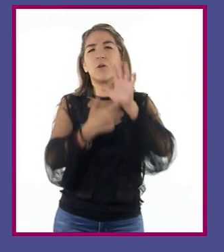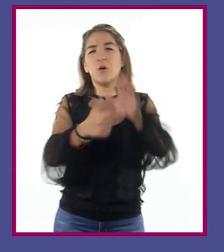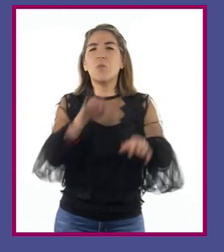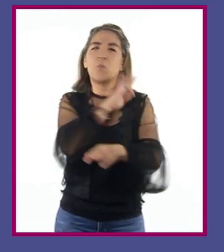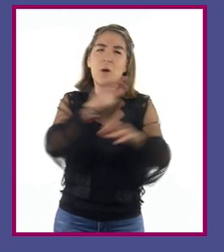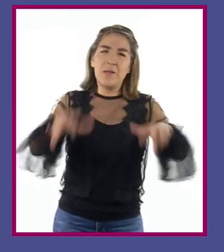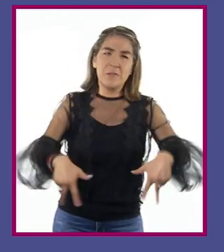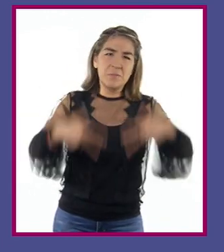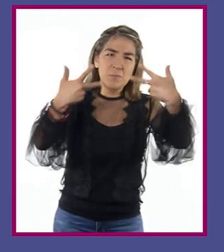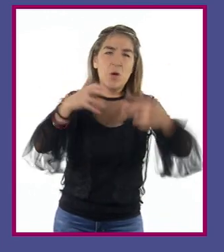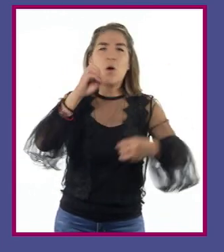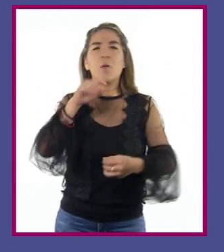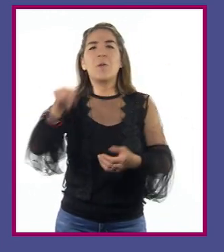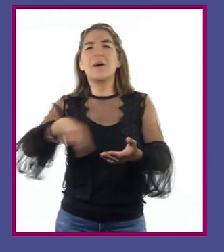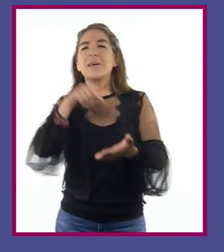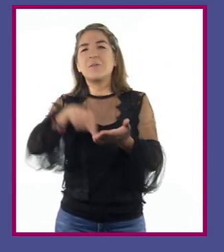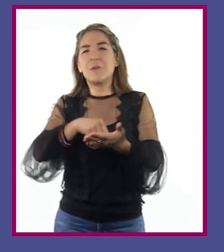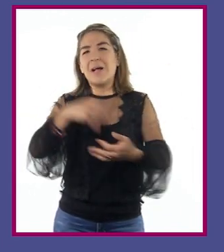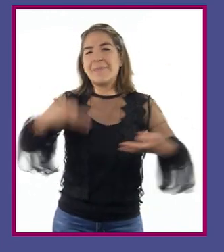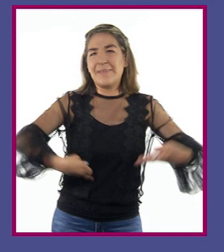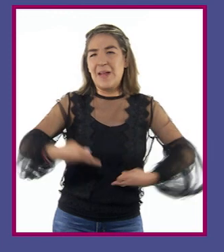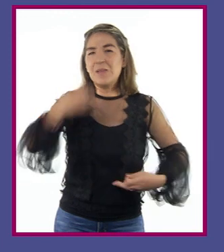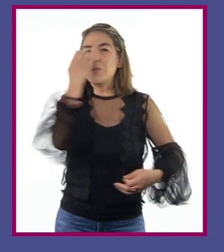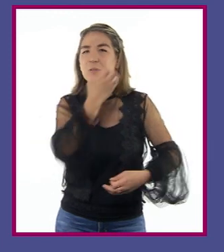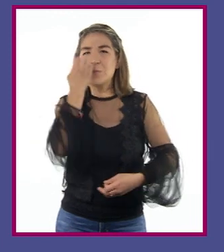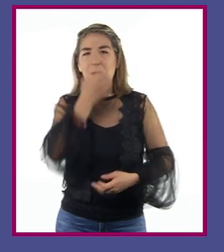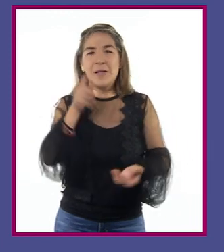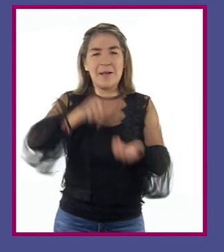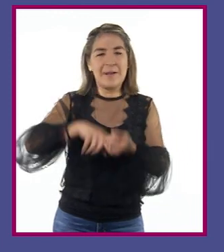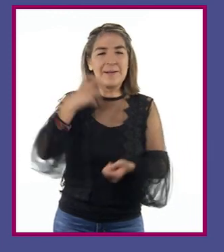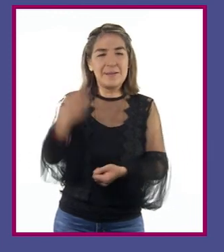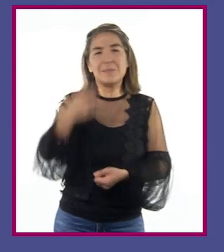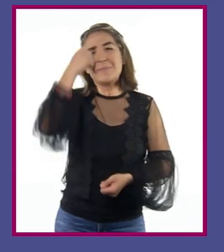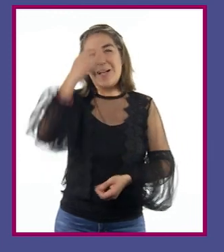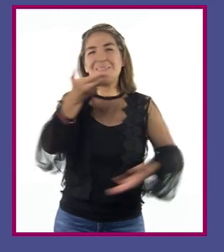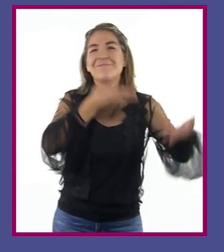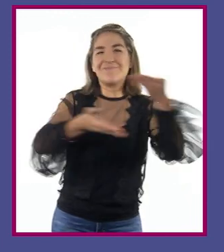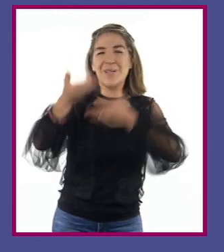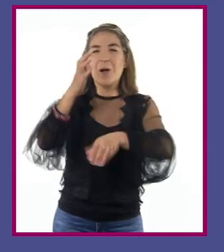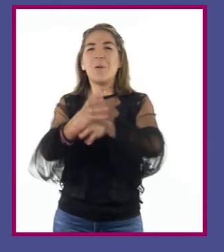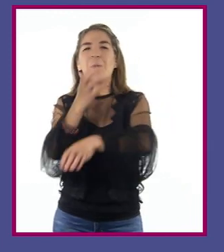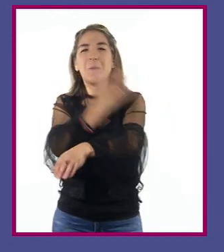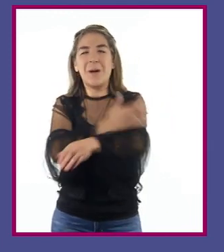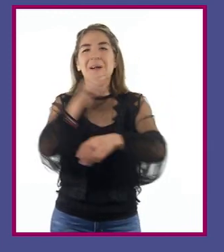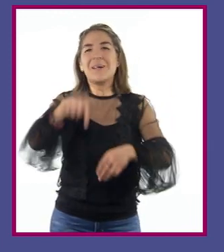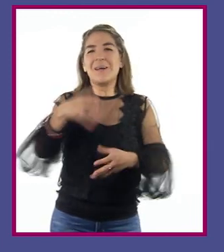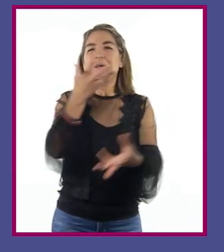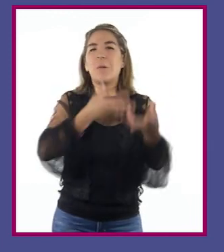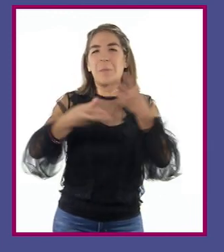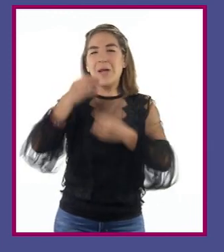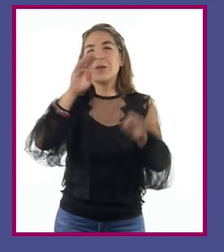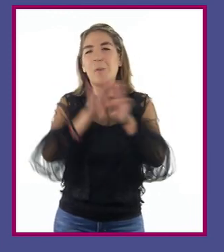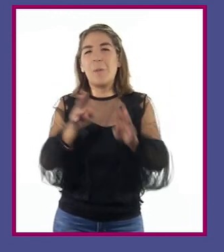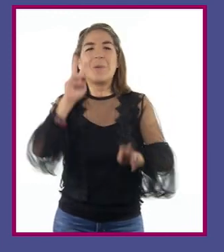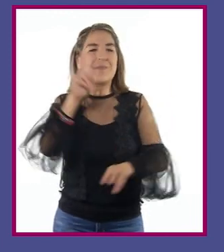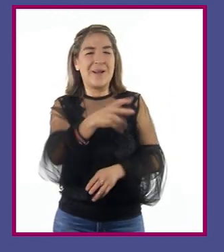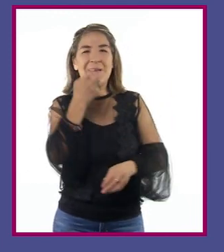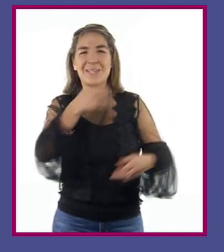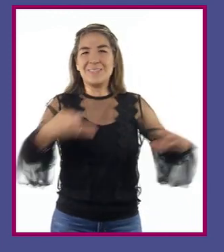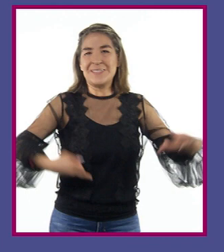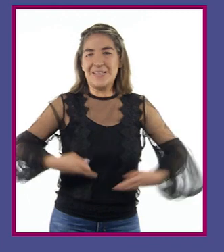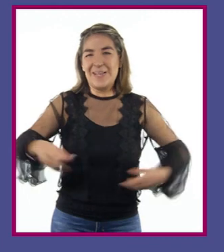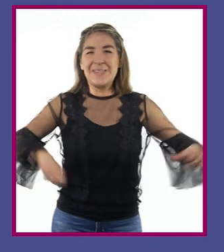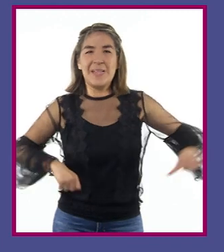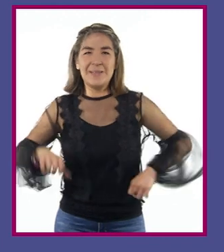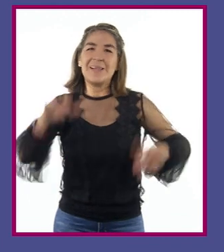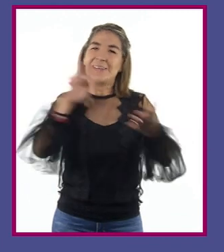en línea o en el teatro de la escuela, a fin de compartir con nuestros compañeros parte de nuestro trabajo. Agradecemos